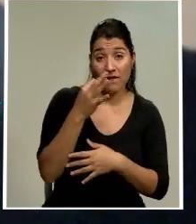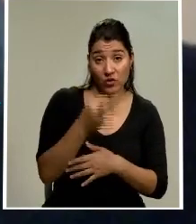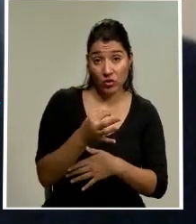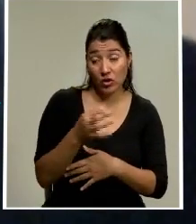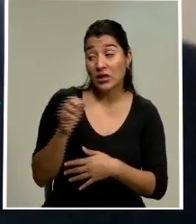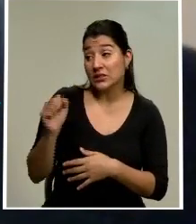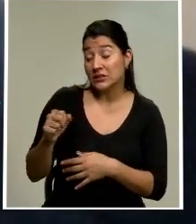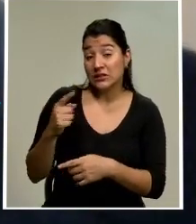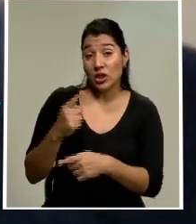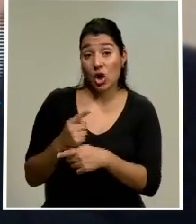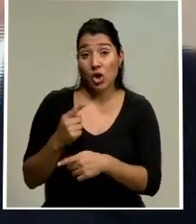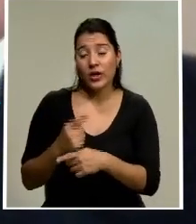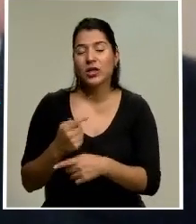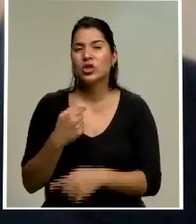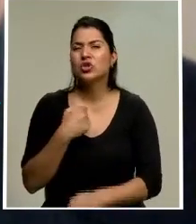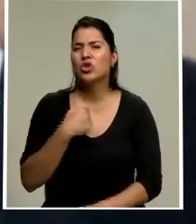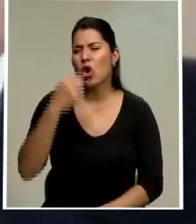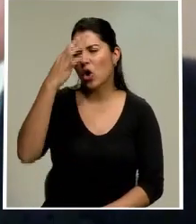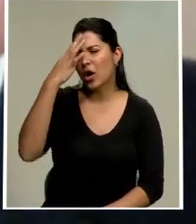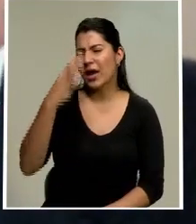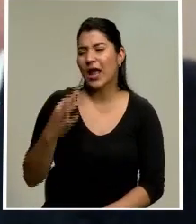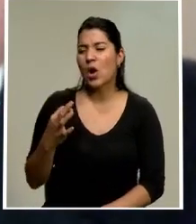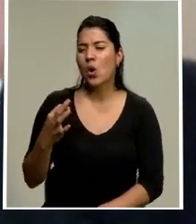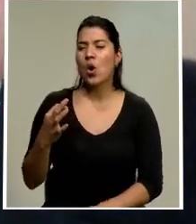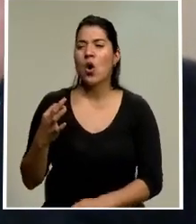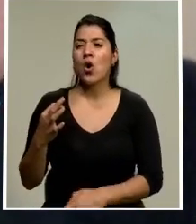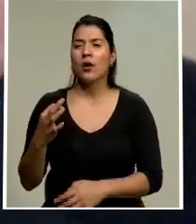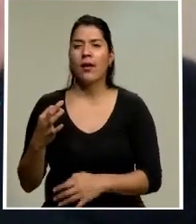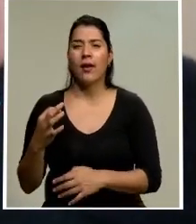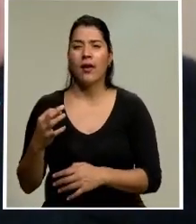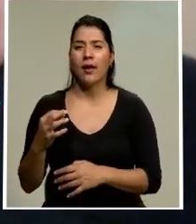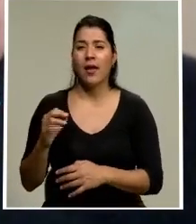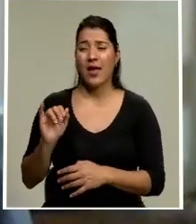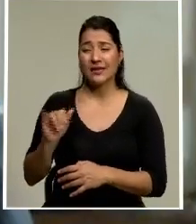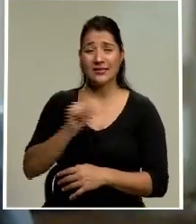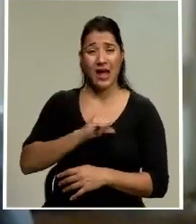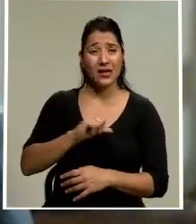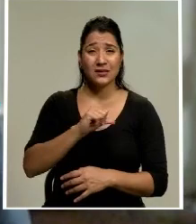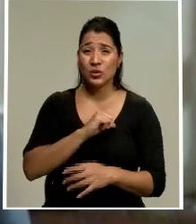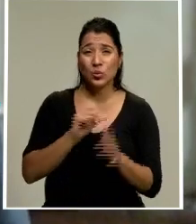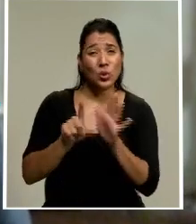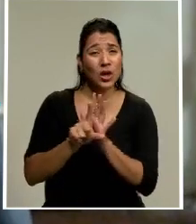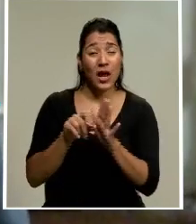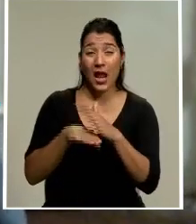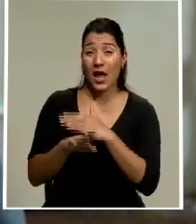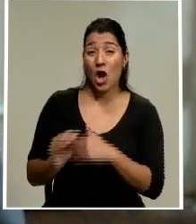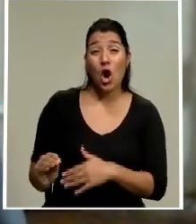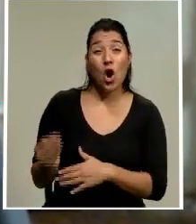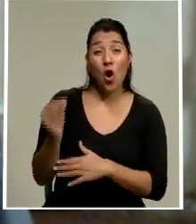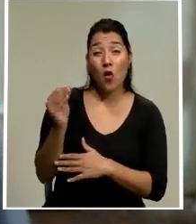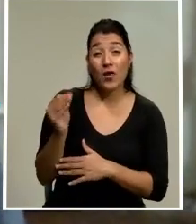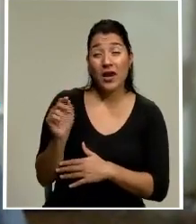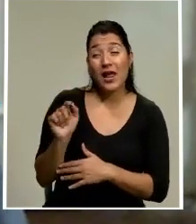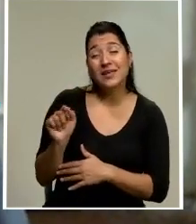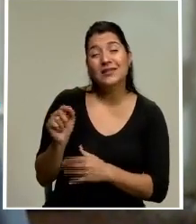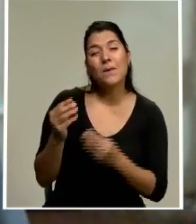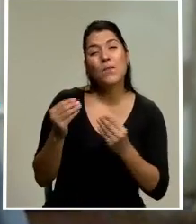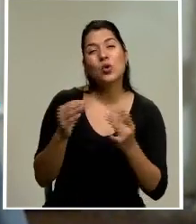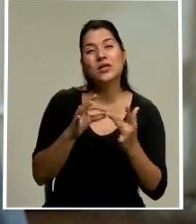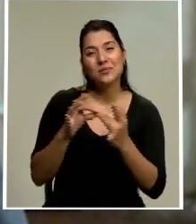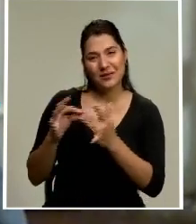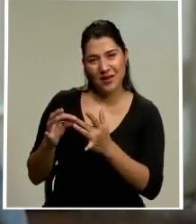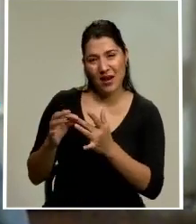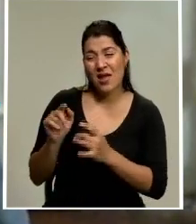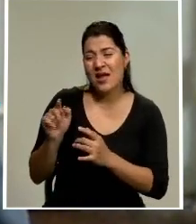creo que particularmente la delincuencia juvenil, que es una delincuencia muy especial, evidencia, yo creo